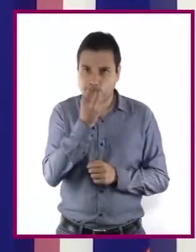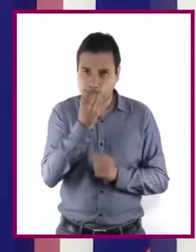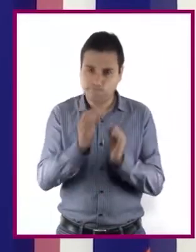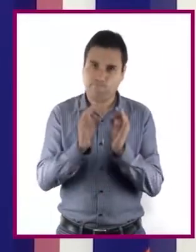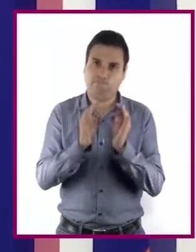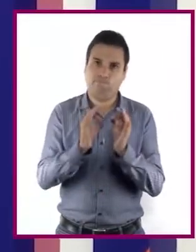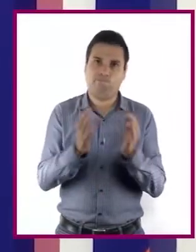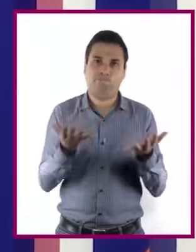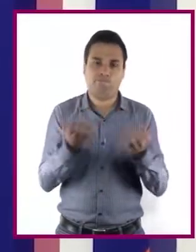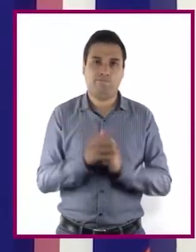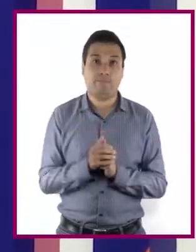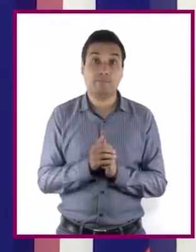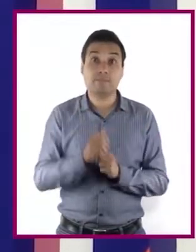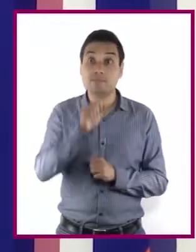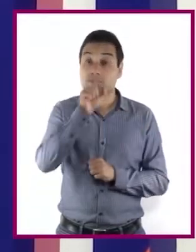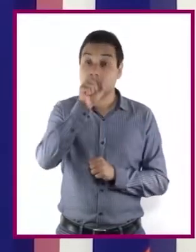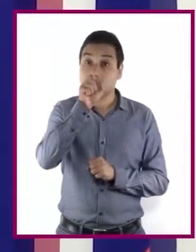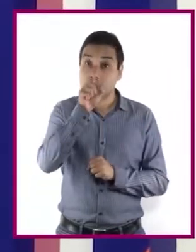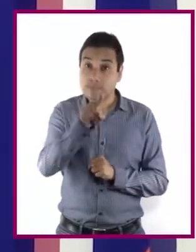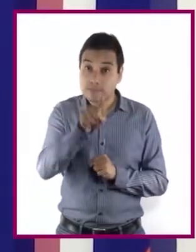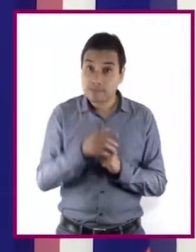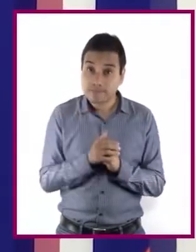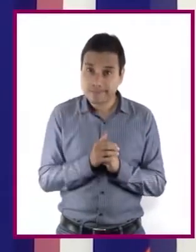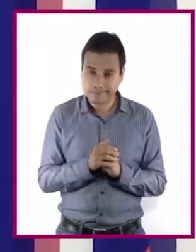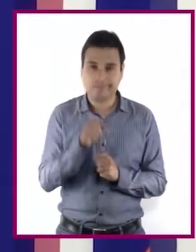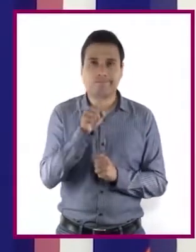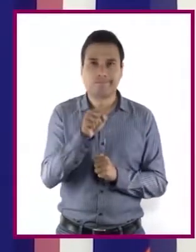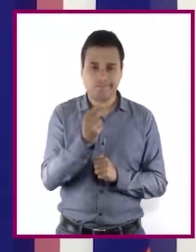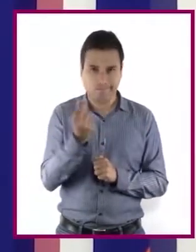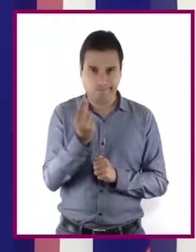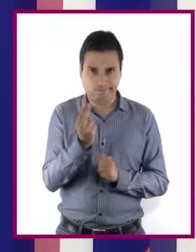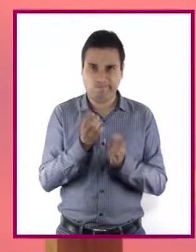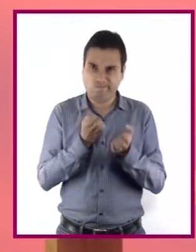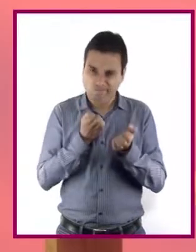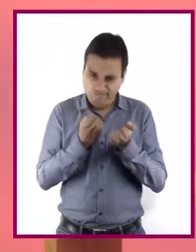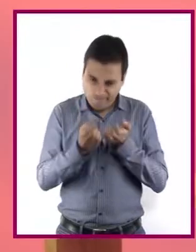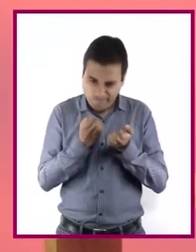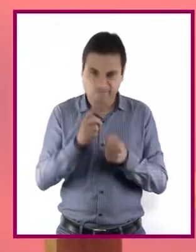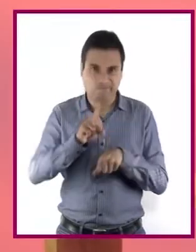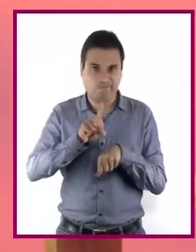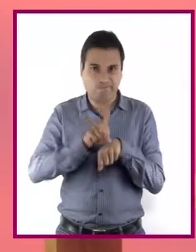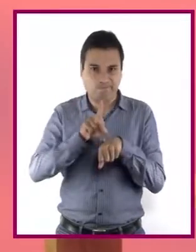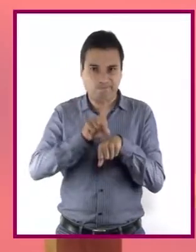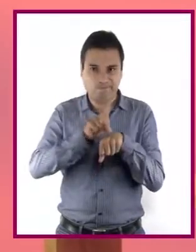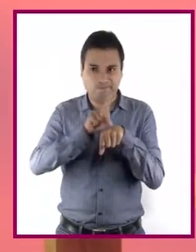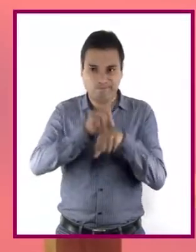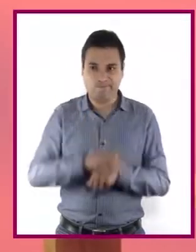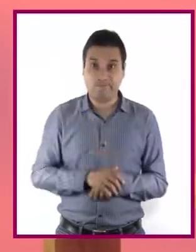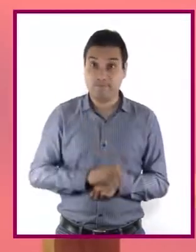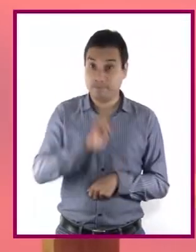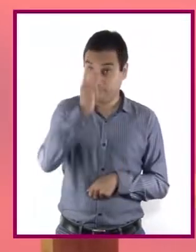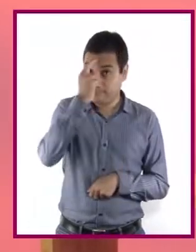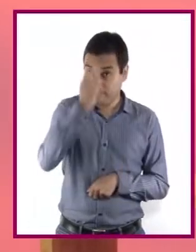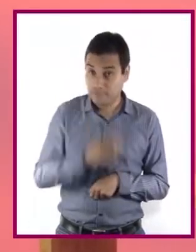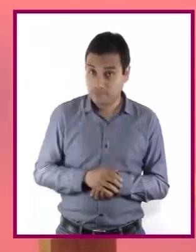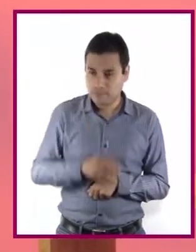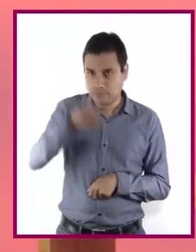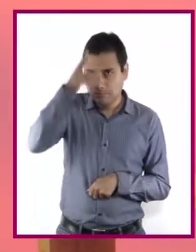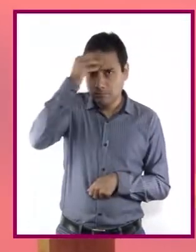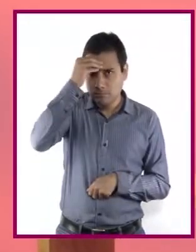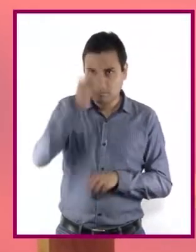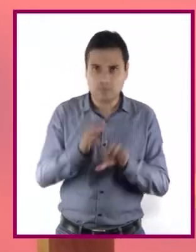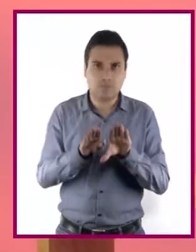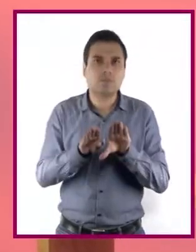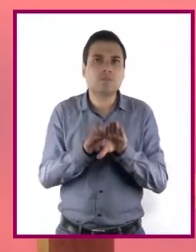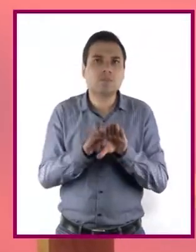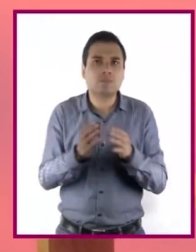así como dentro de la medida de lo posible, realizar actividad física diariamente. Recuerden que el conocimiento lo construimos entre todos,